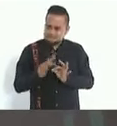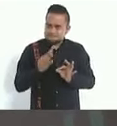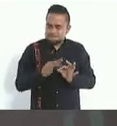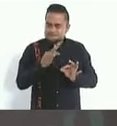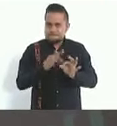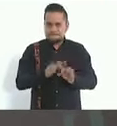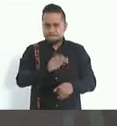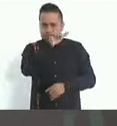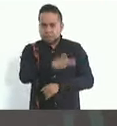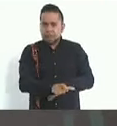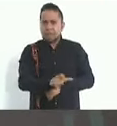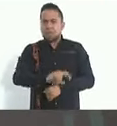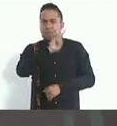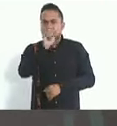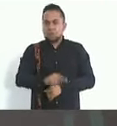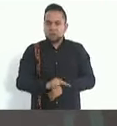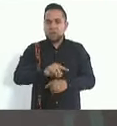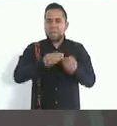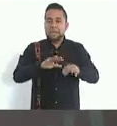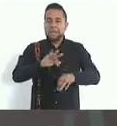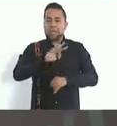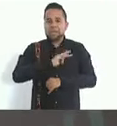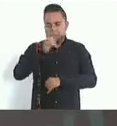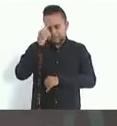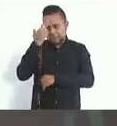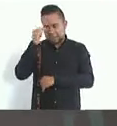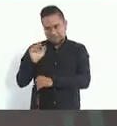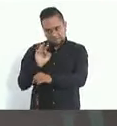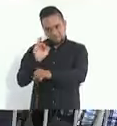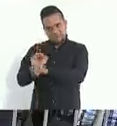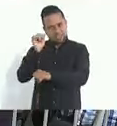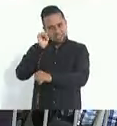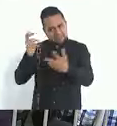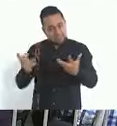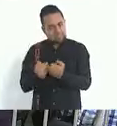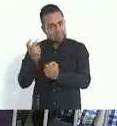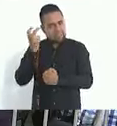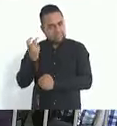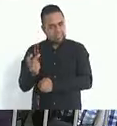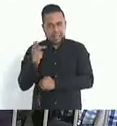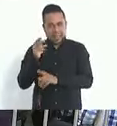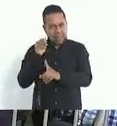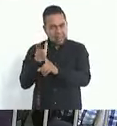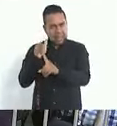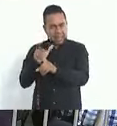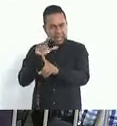nunca perdía la fe en la causa que defendía. Por eso